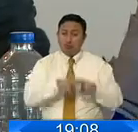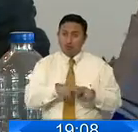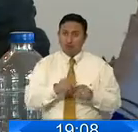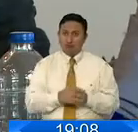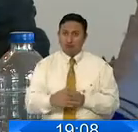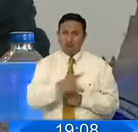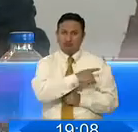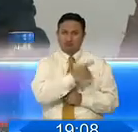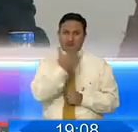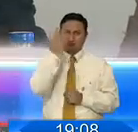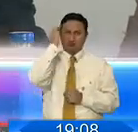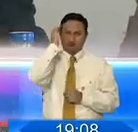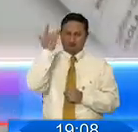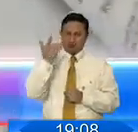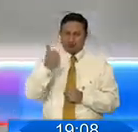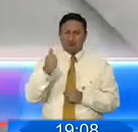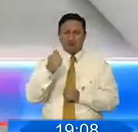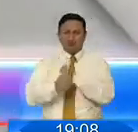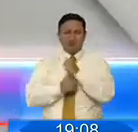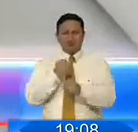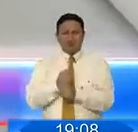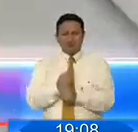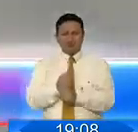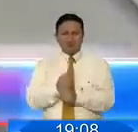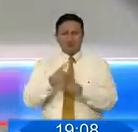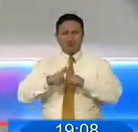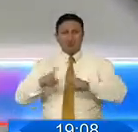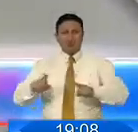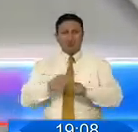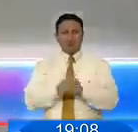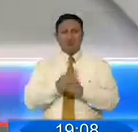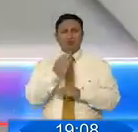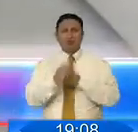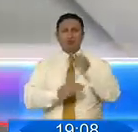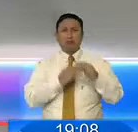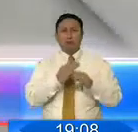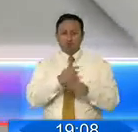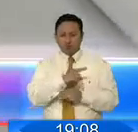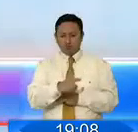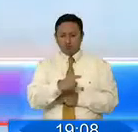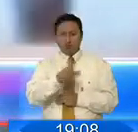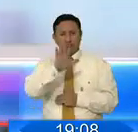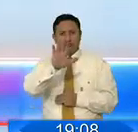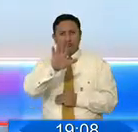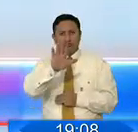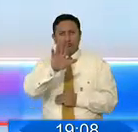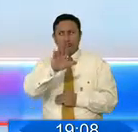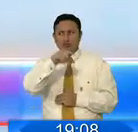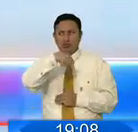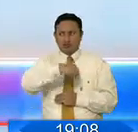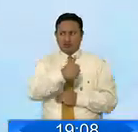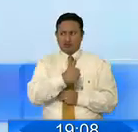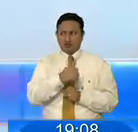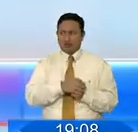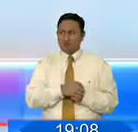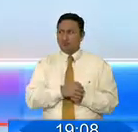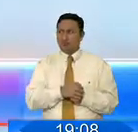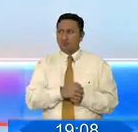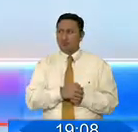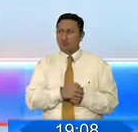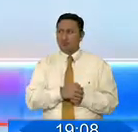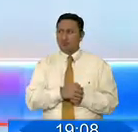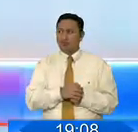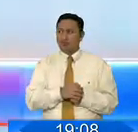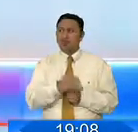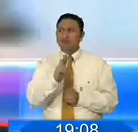atención que se hable de 10 años, cuando en varias partes del mundo el plazo es solo de 5 años. Y lo segundo más sorprendente es